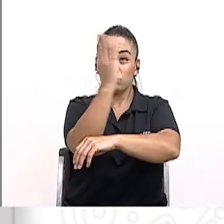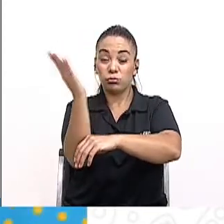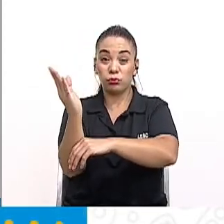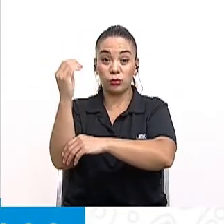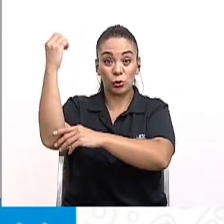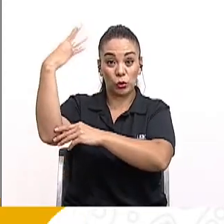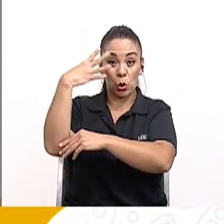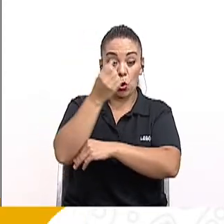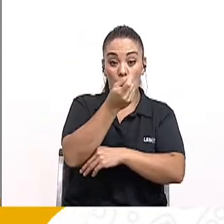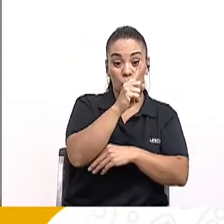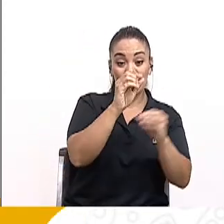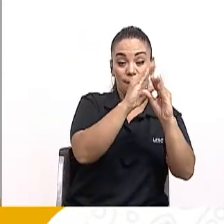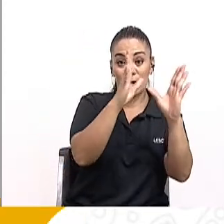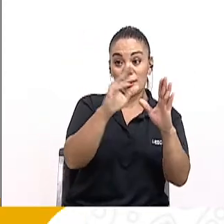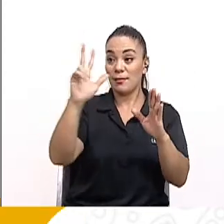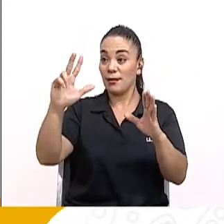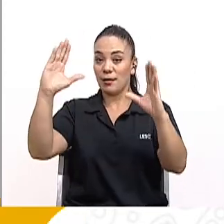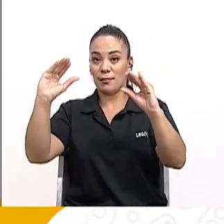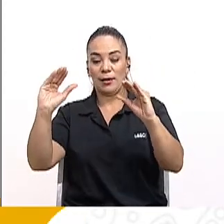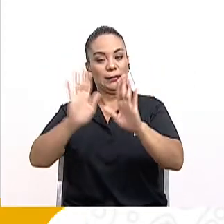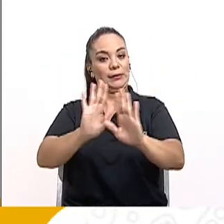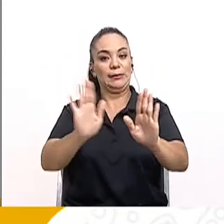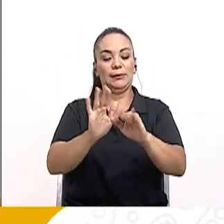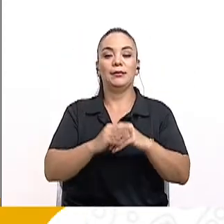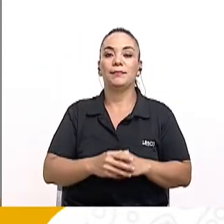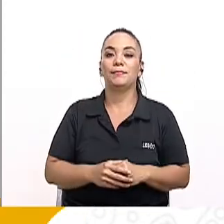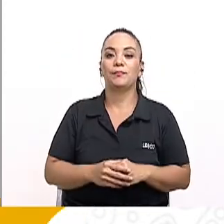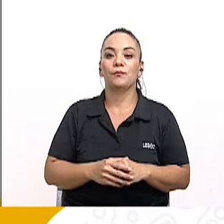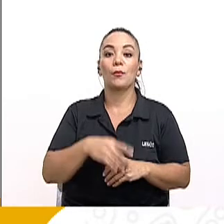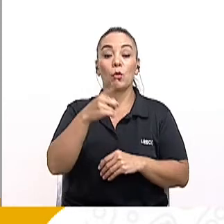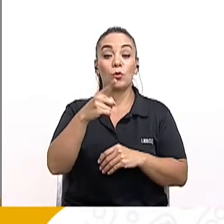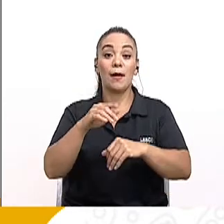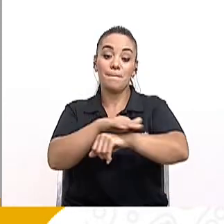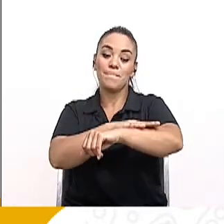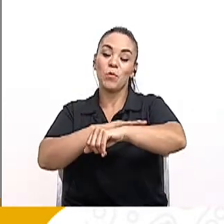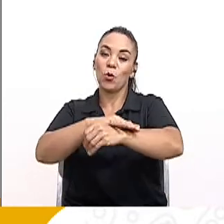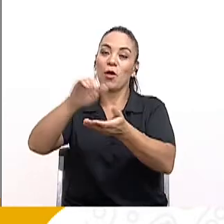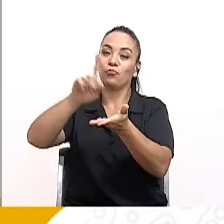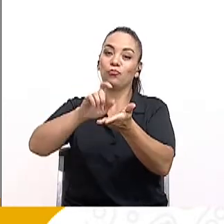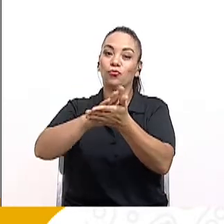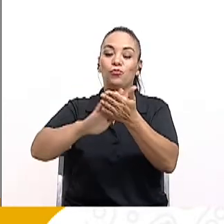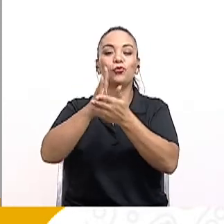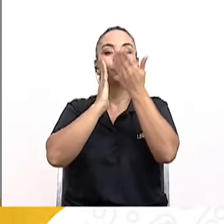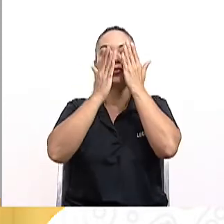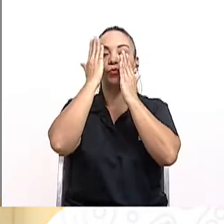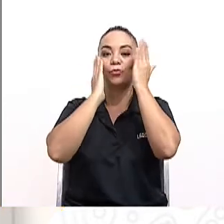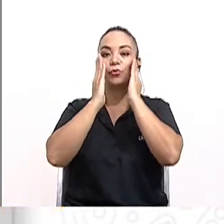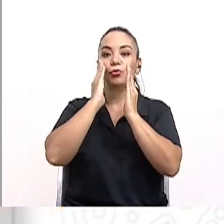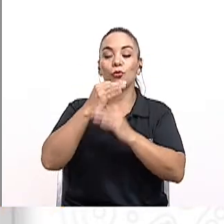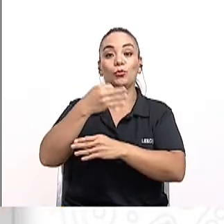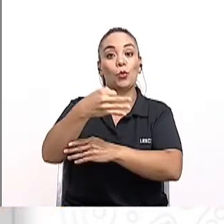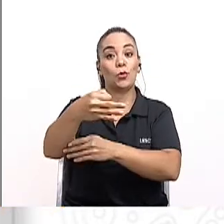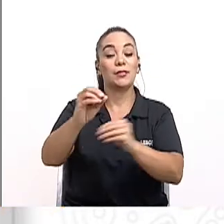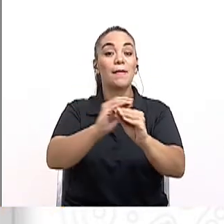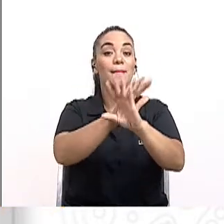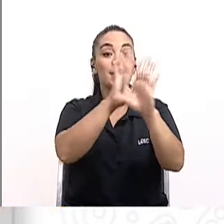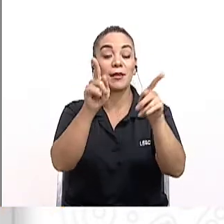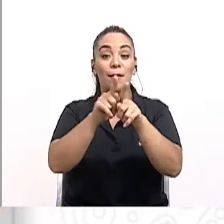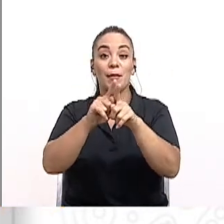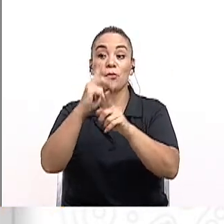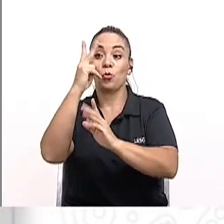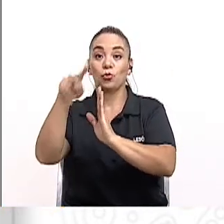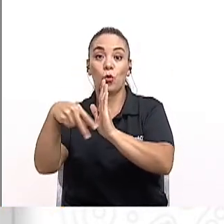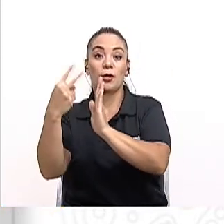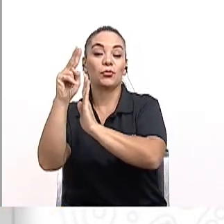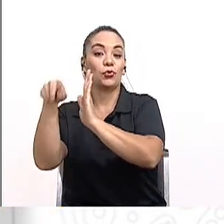de la mañana y las 3 de la tarde. Aplícate bloqueador todas las mañanas y cada 2 horas, así no esté haciendo